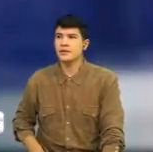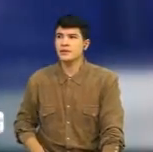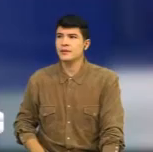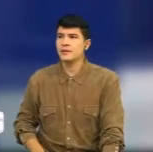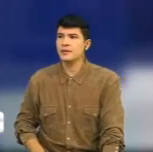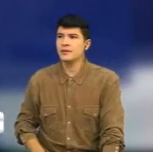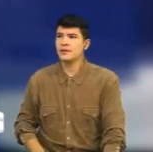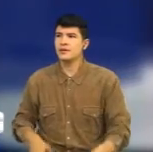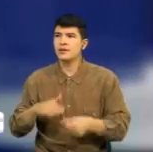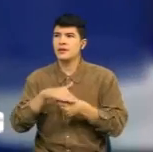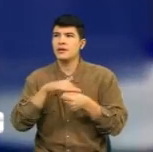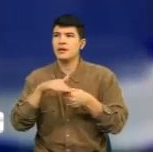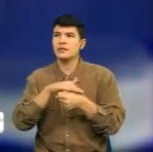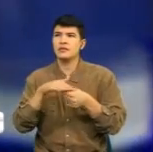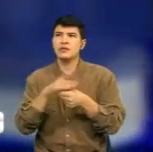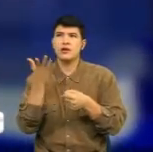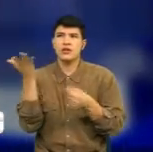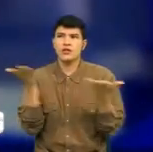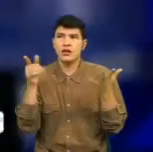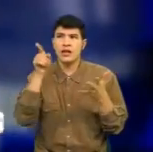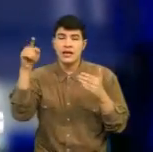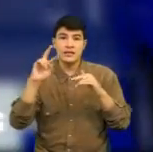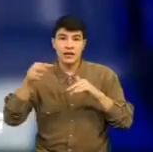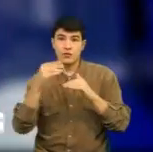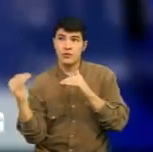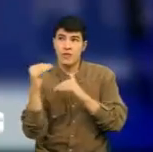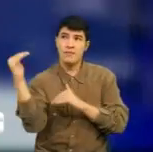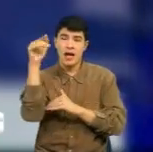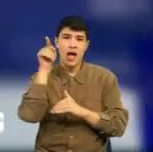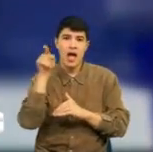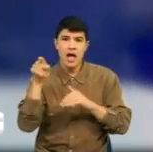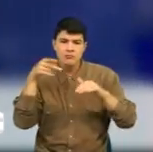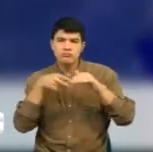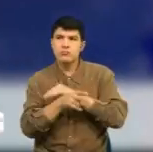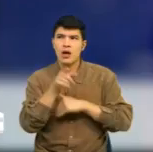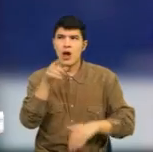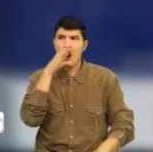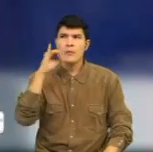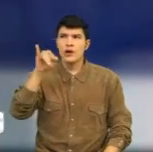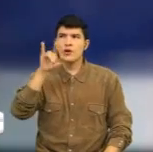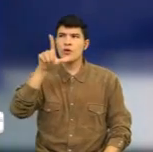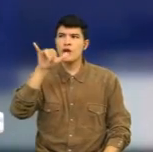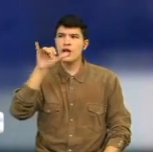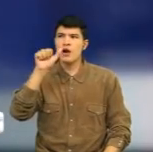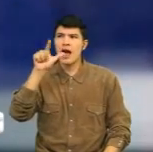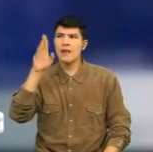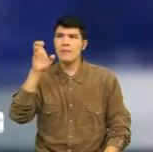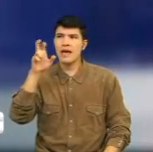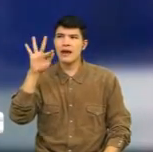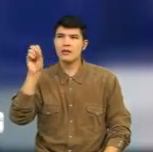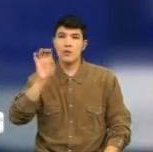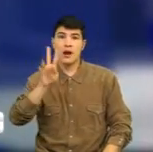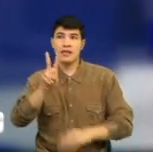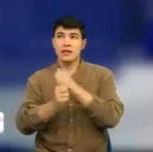La tragedia ocurrió en una óptica ubicada en el segundo piso del centro comercial, a donde ingresó Julio Alberto Reyes, de 42 años de edad,